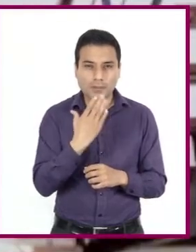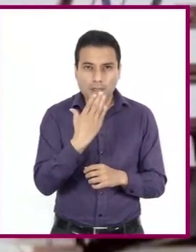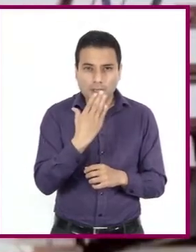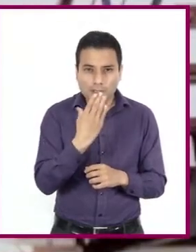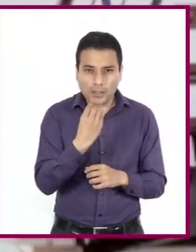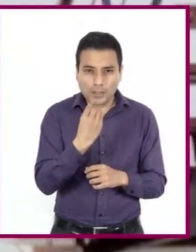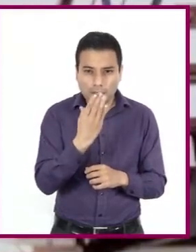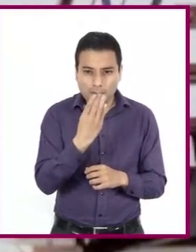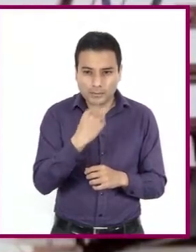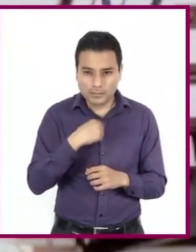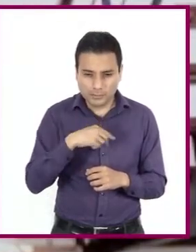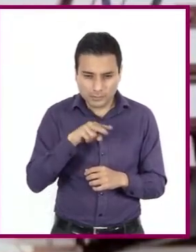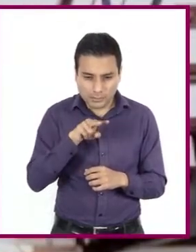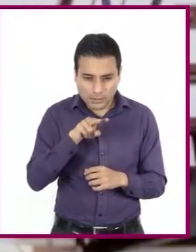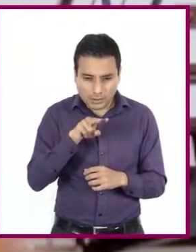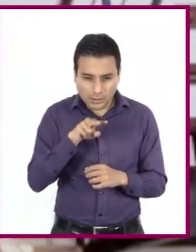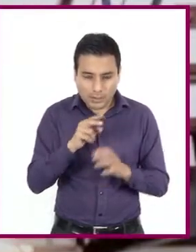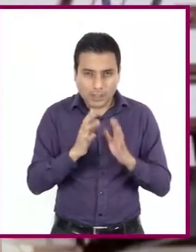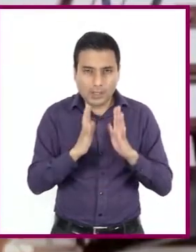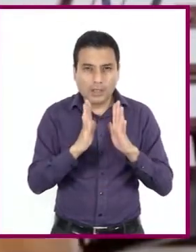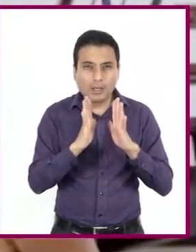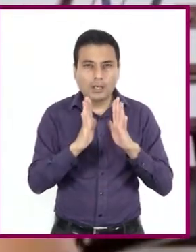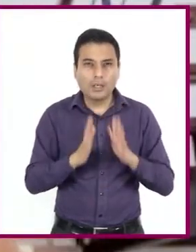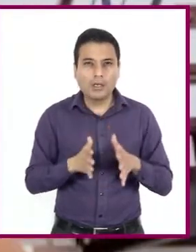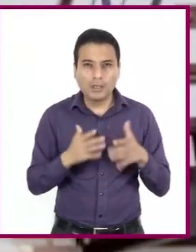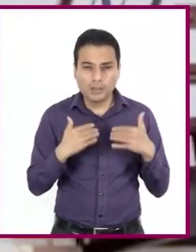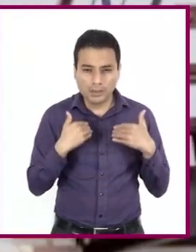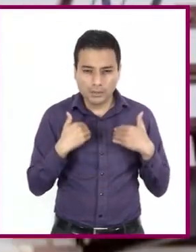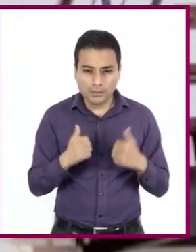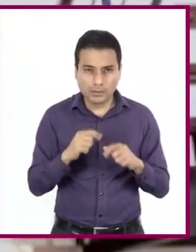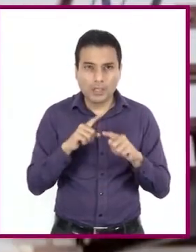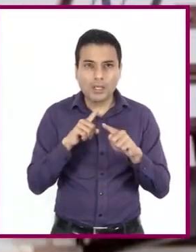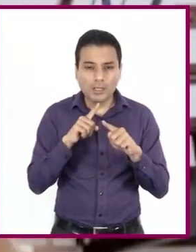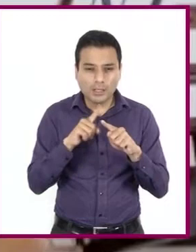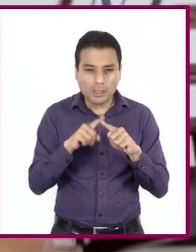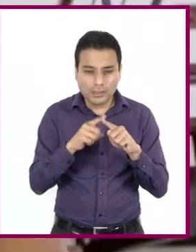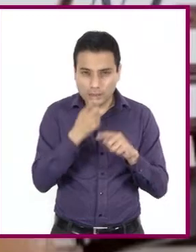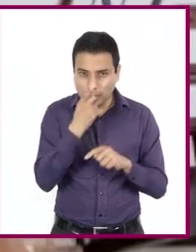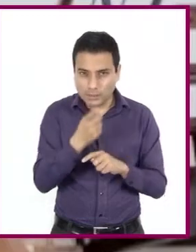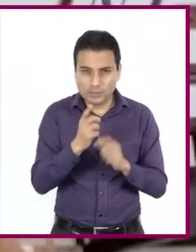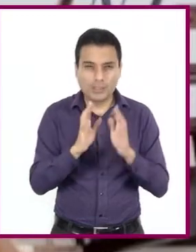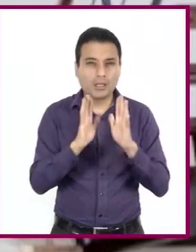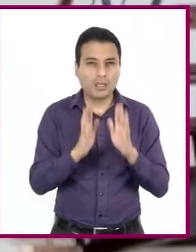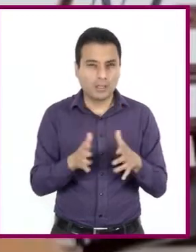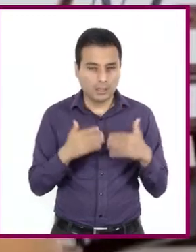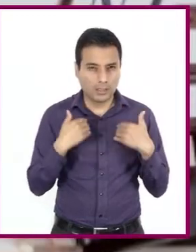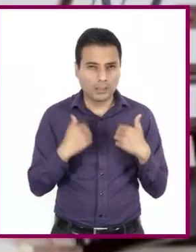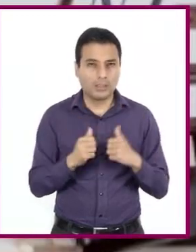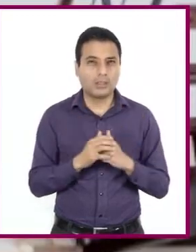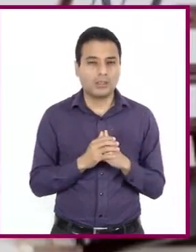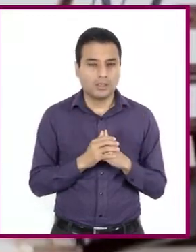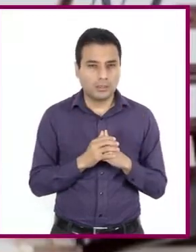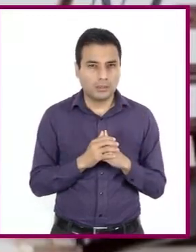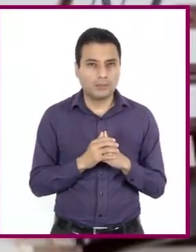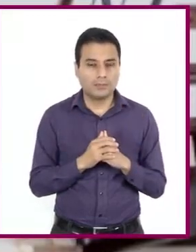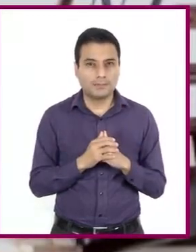está diciendo esas palabras. Es quién está enunciando ese poema, de qué nos está hablando y a quién